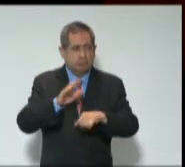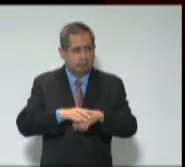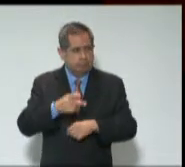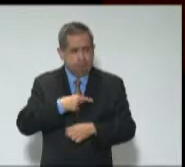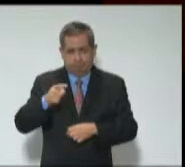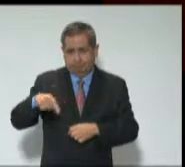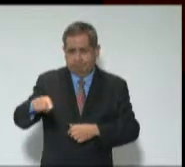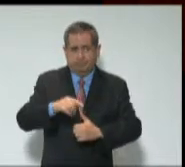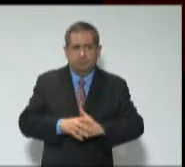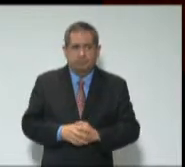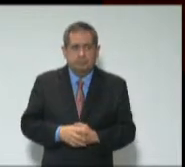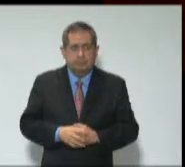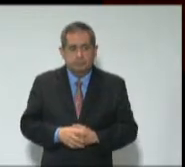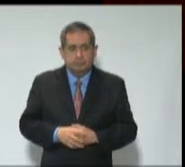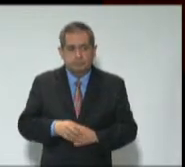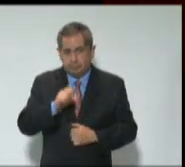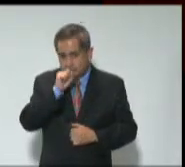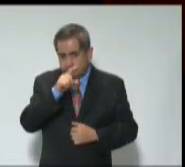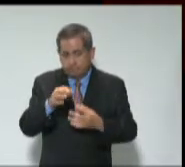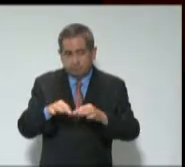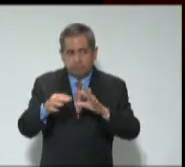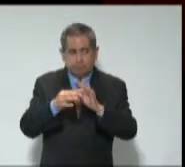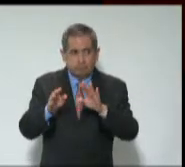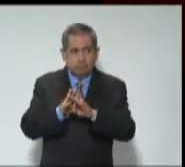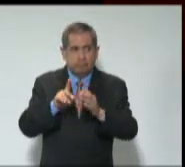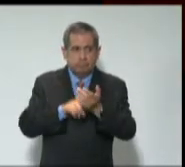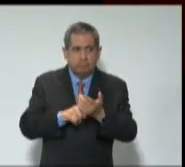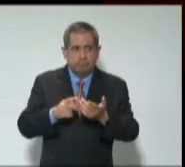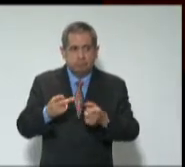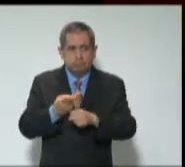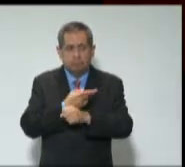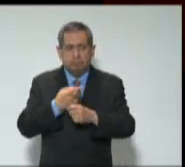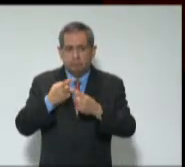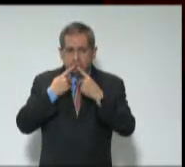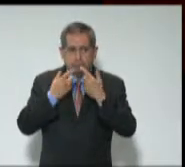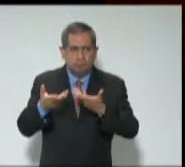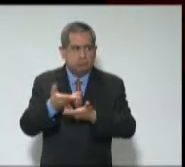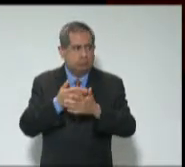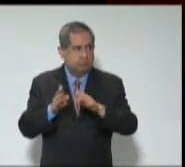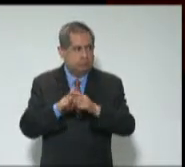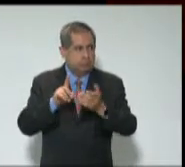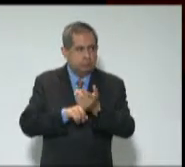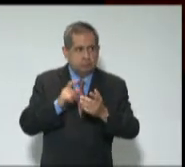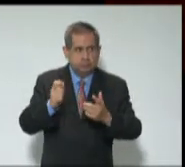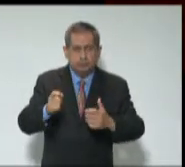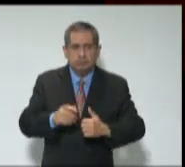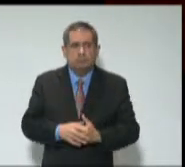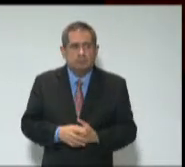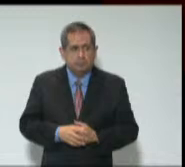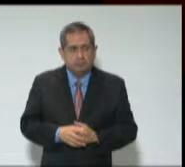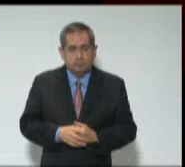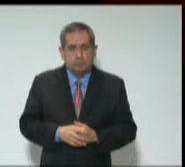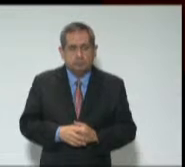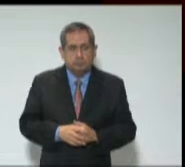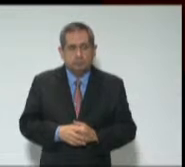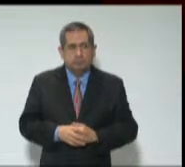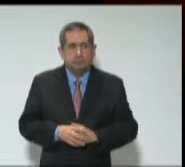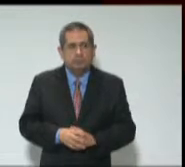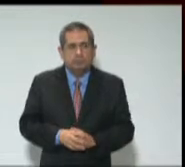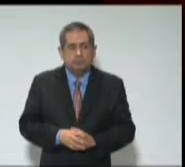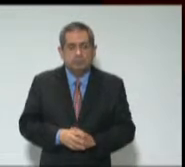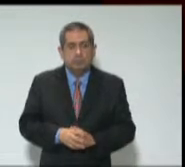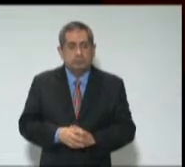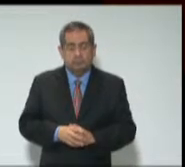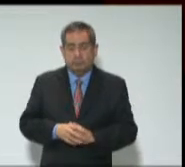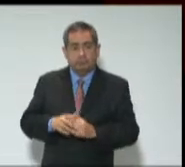desfavorecidos ha sido tal su magnitud que ha provocado un drástico cambio en lo que era la cotidianidad de nuestra vida en lo individual